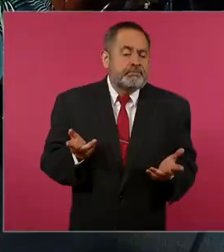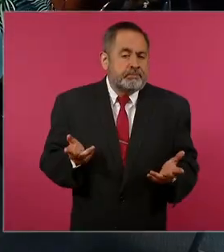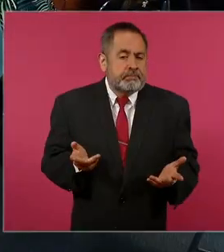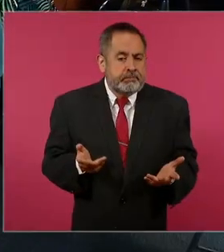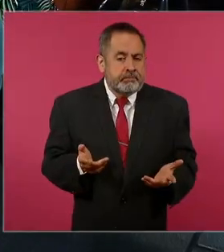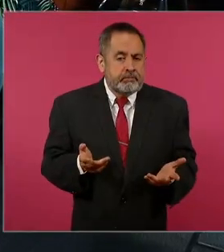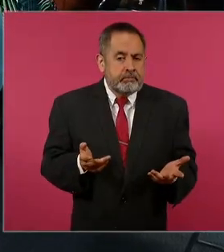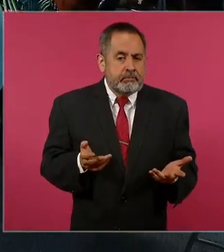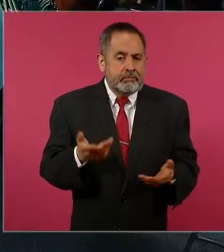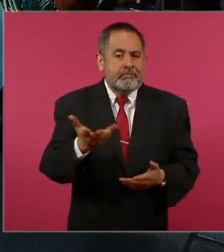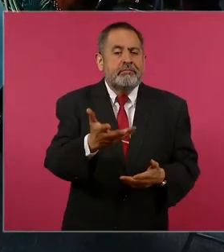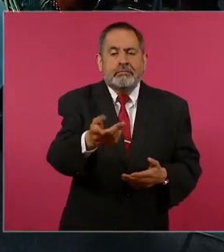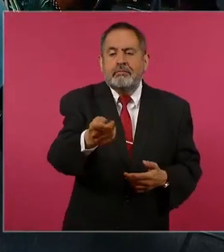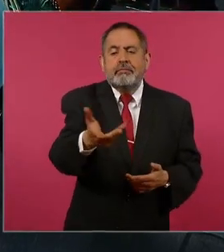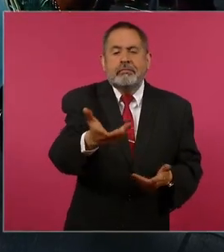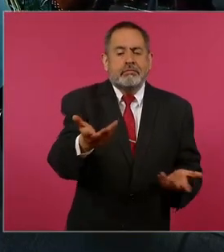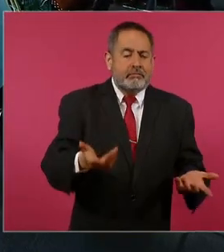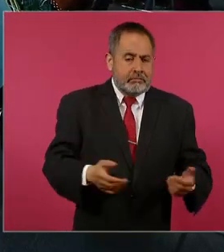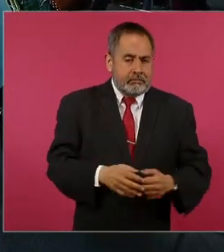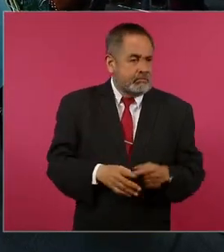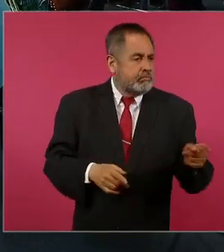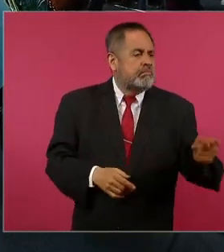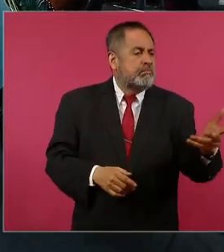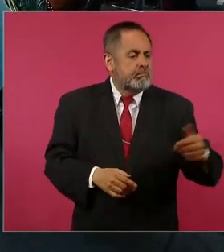¿qué has hecho tú?